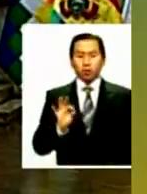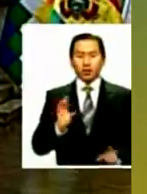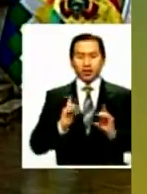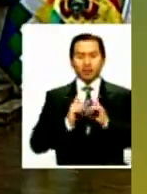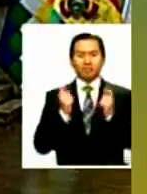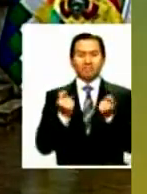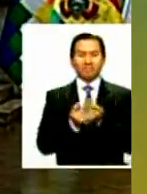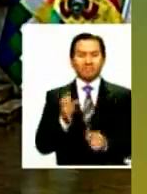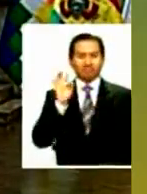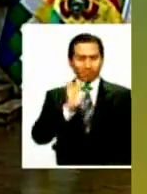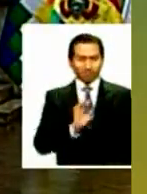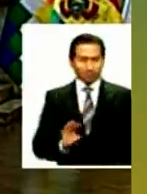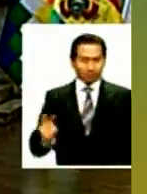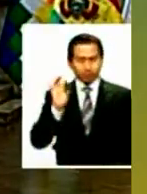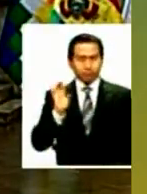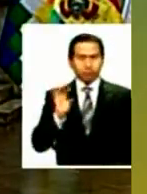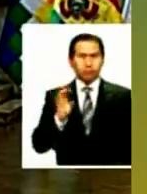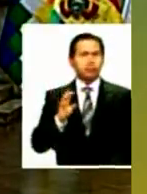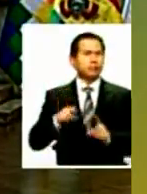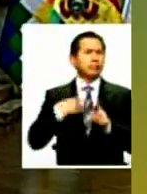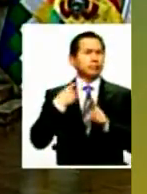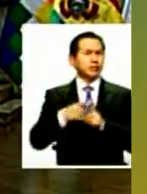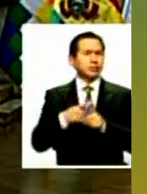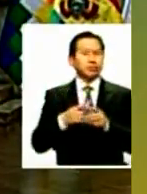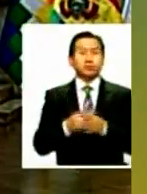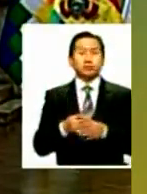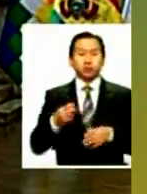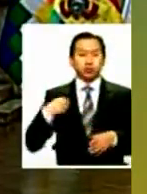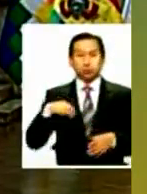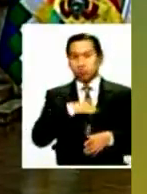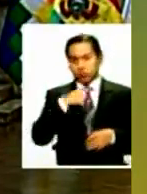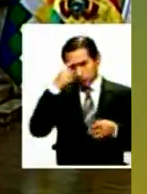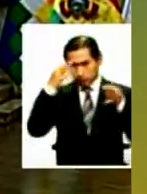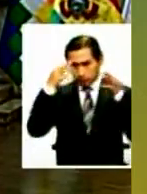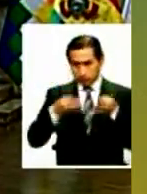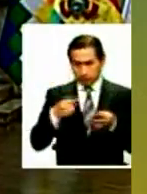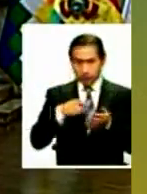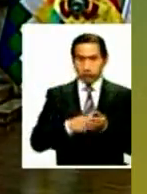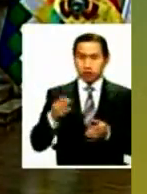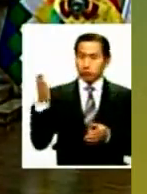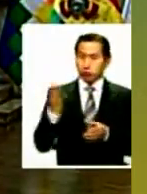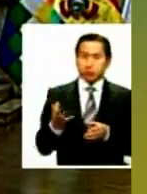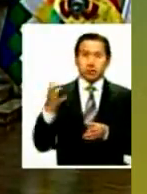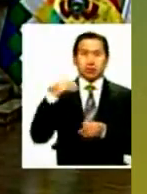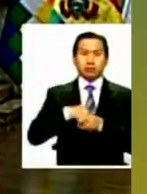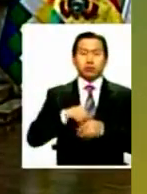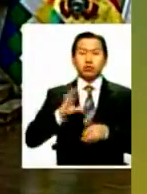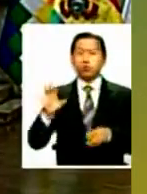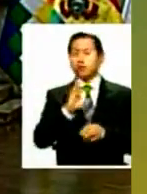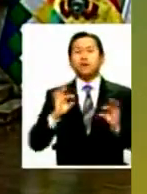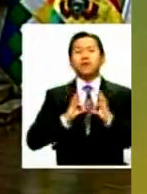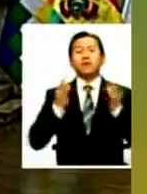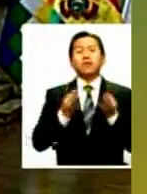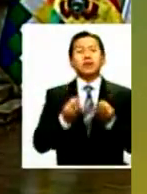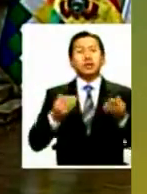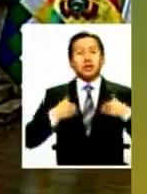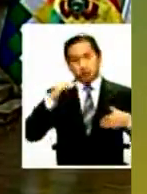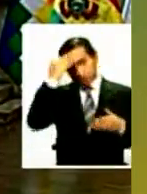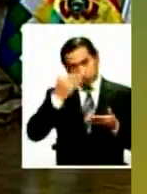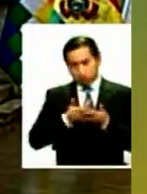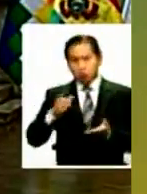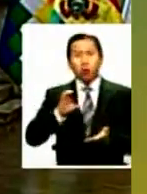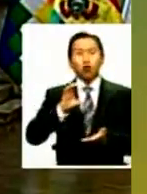ver la rapidez con que se puede operativizar esto. Sobre el tema de la ampliación de los bonos ya a colegios particulares, se ha